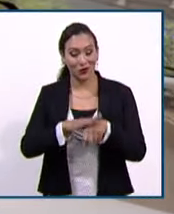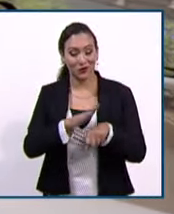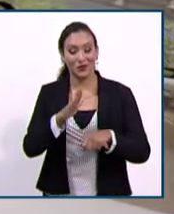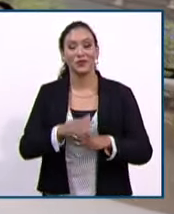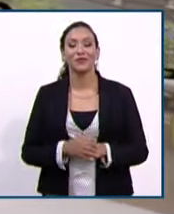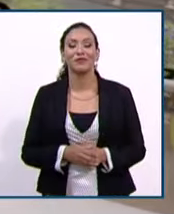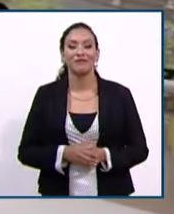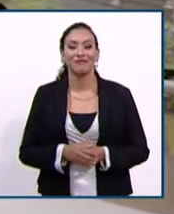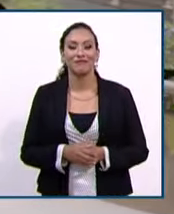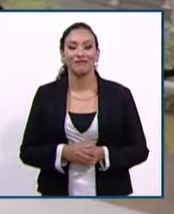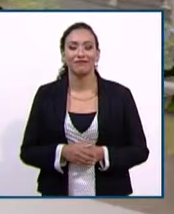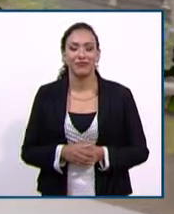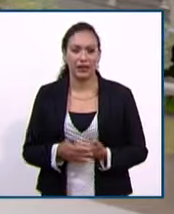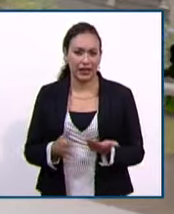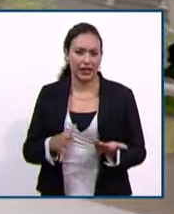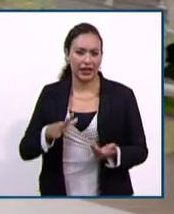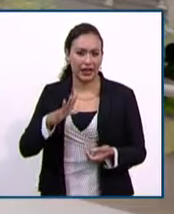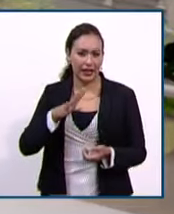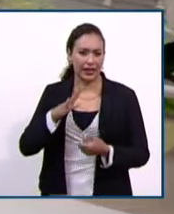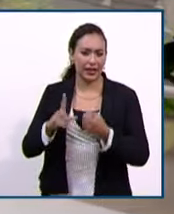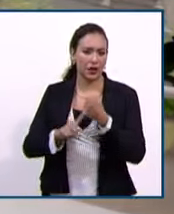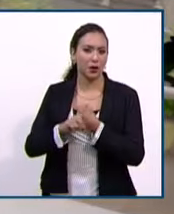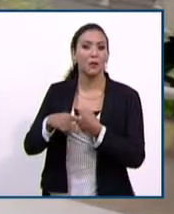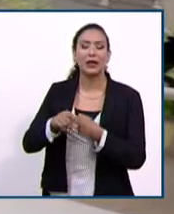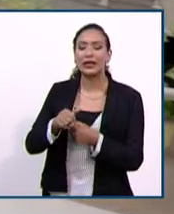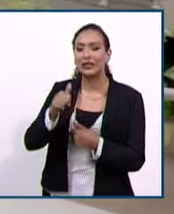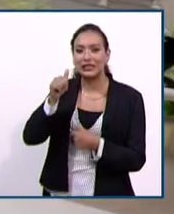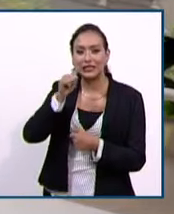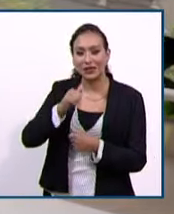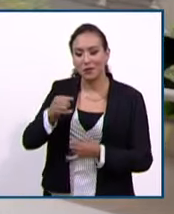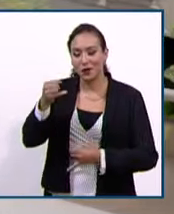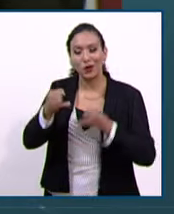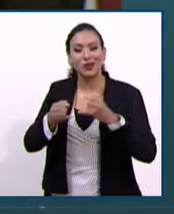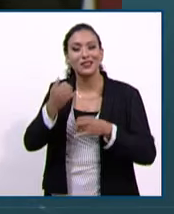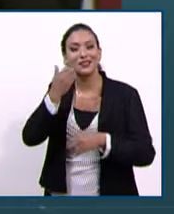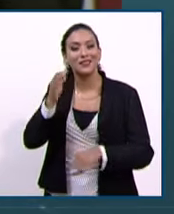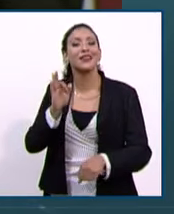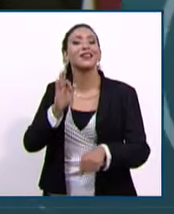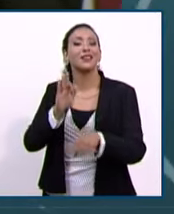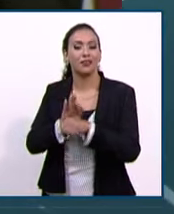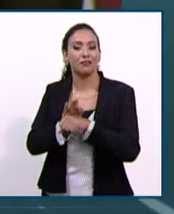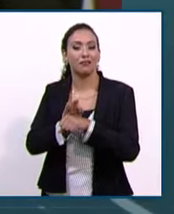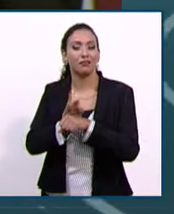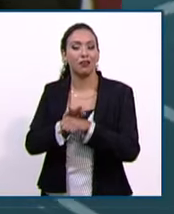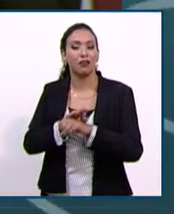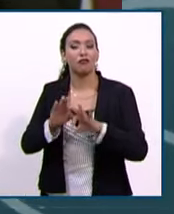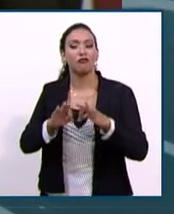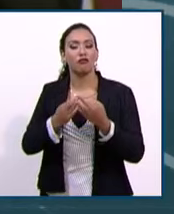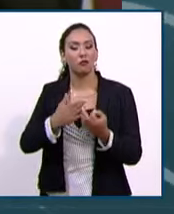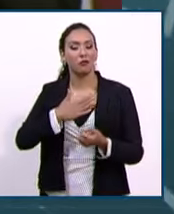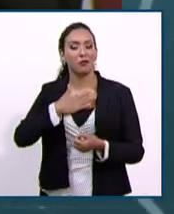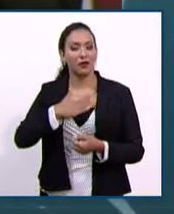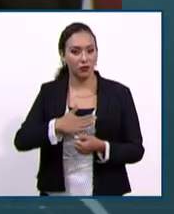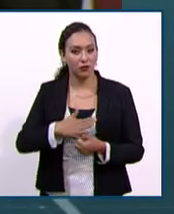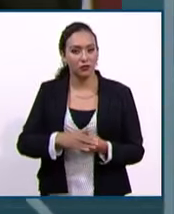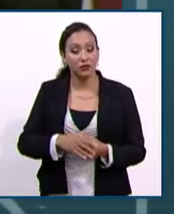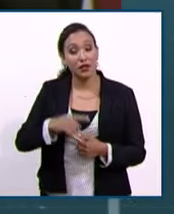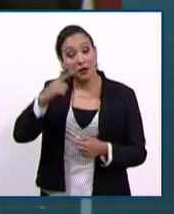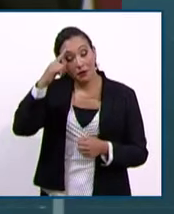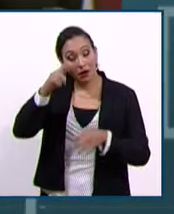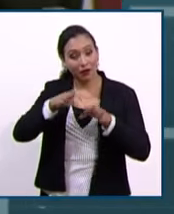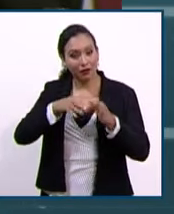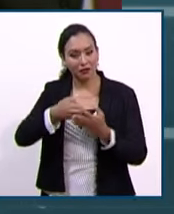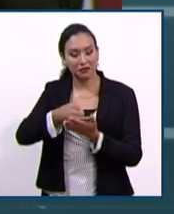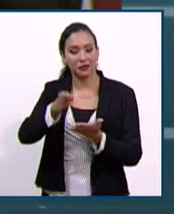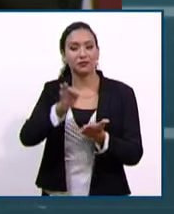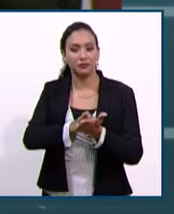a pesar de la adversidad, siempre hay personas juzgadoras dispuestas a defender la justicia con determinación y valentía,